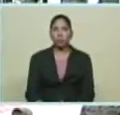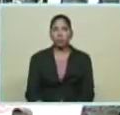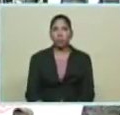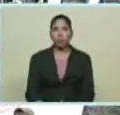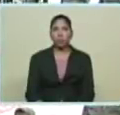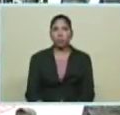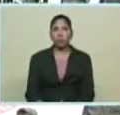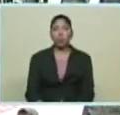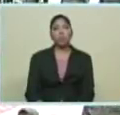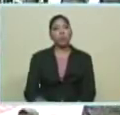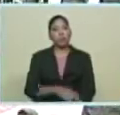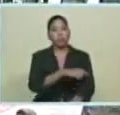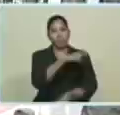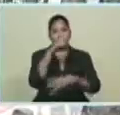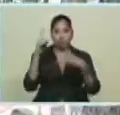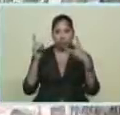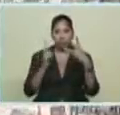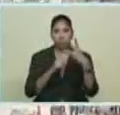En tercer lugar,